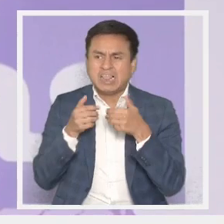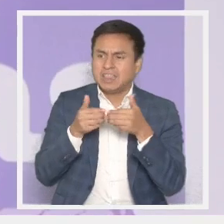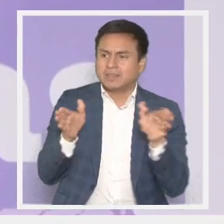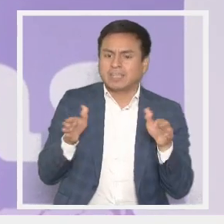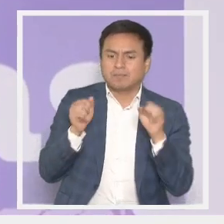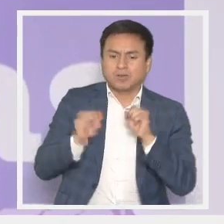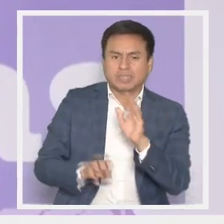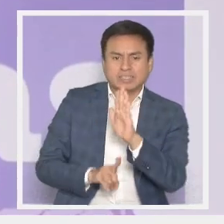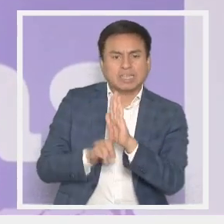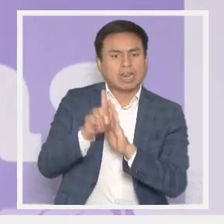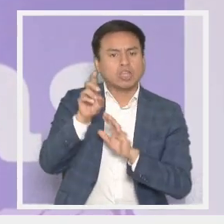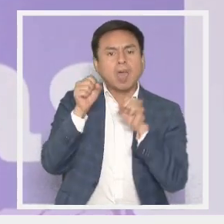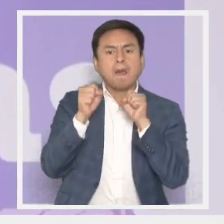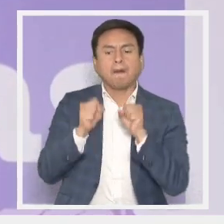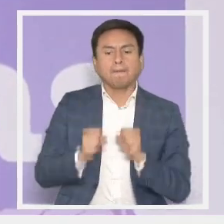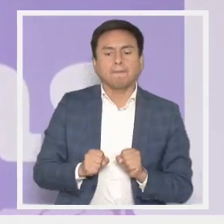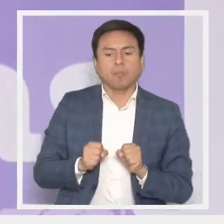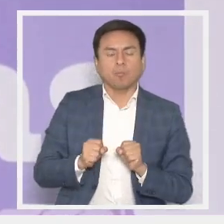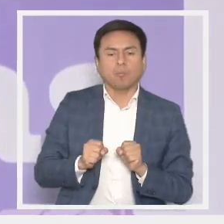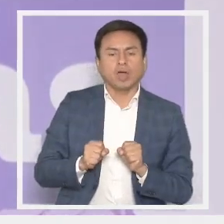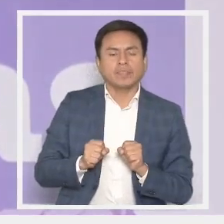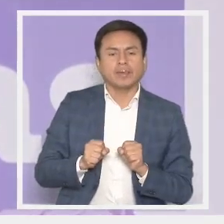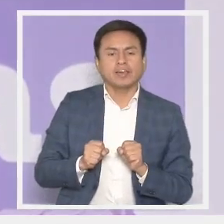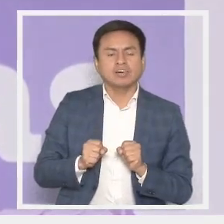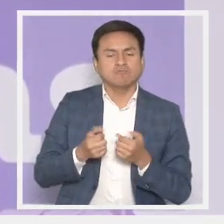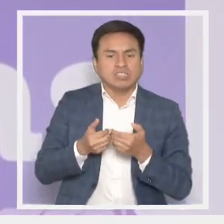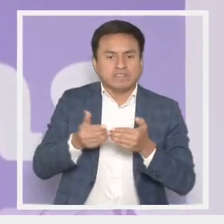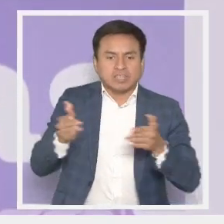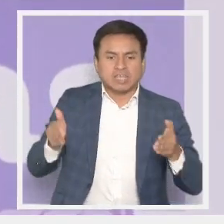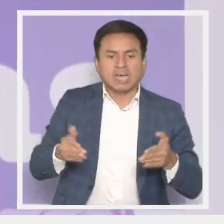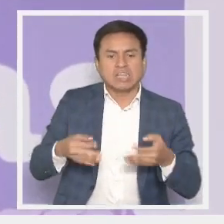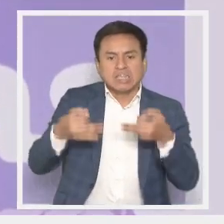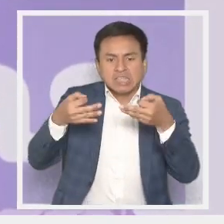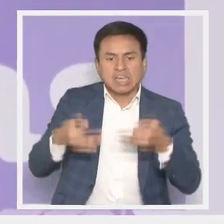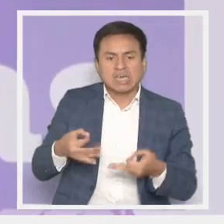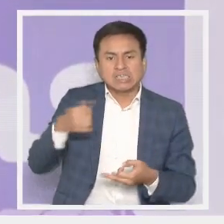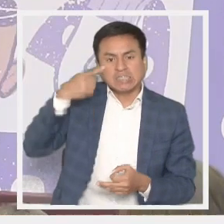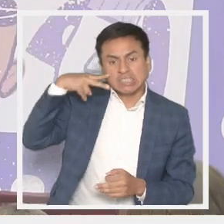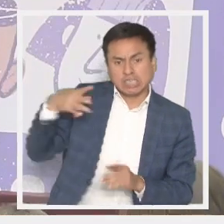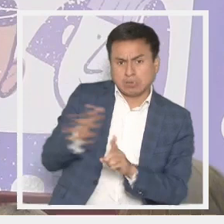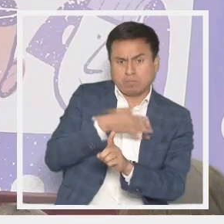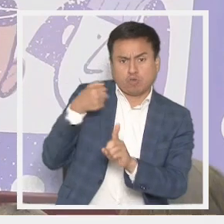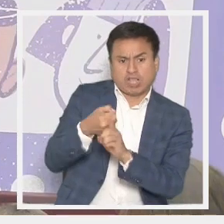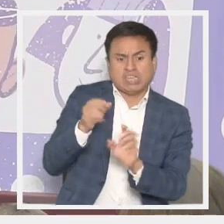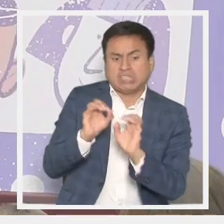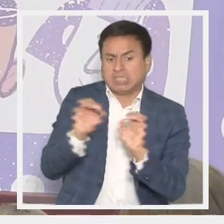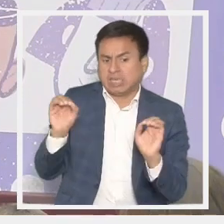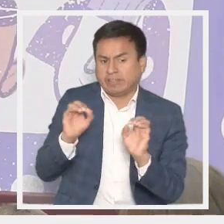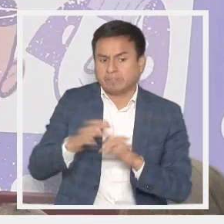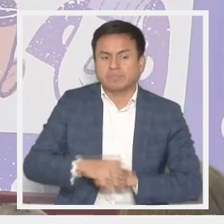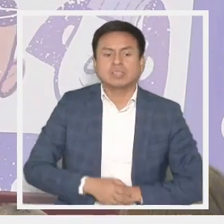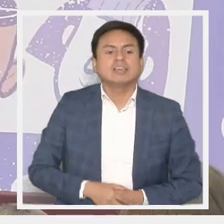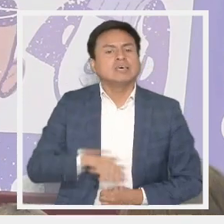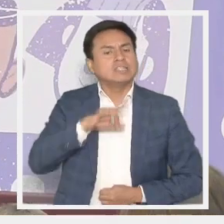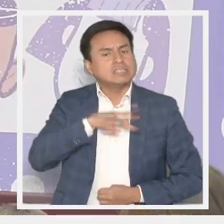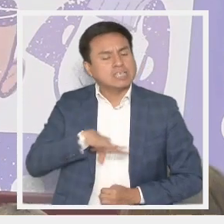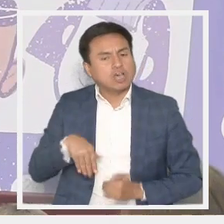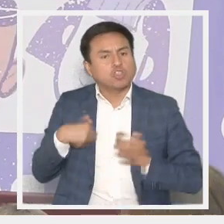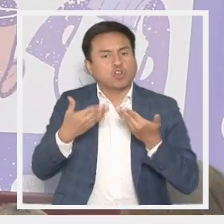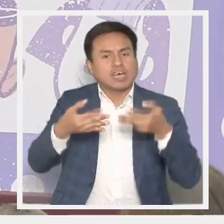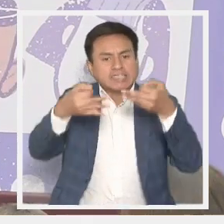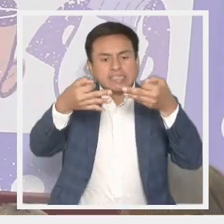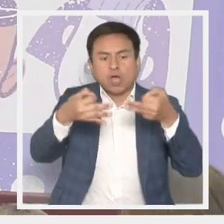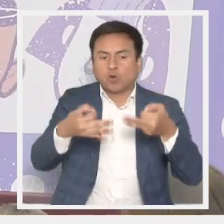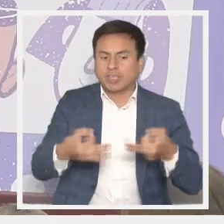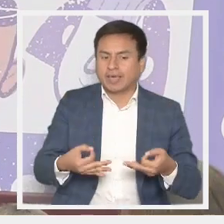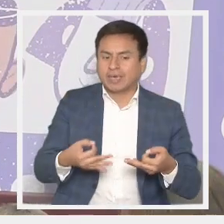puedan desarrollarse con libertad, dignidad y sin violencia. Un Chile que les otorgue